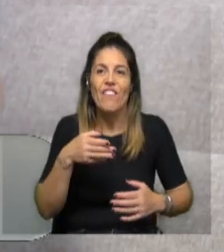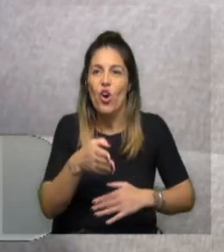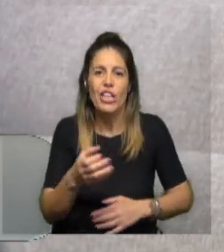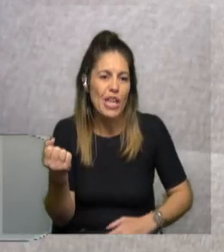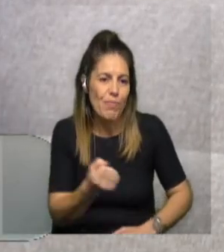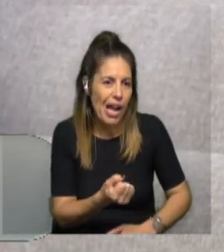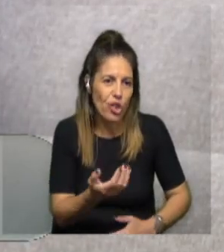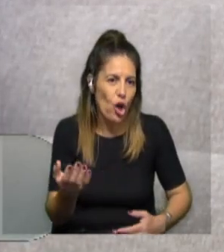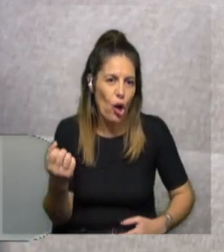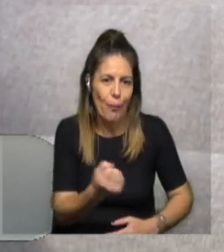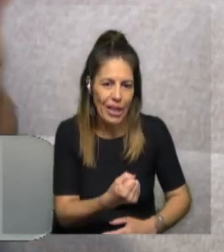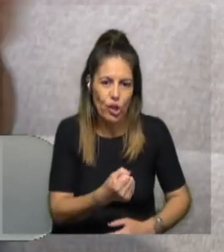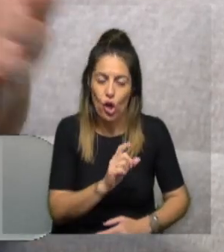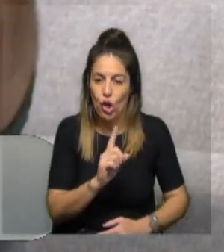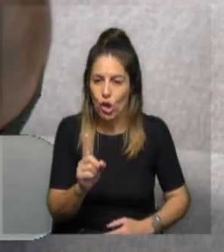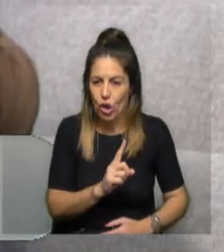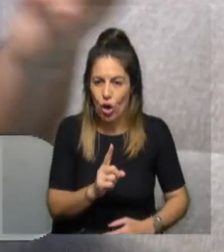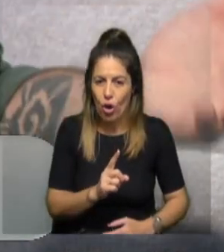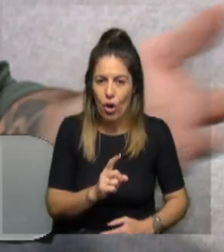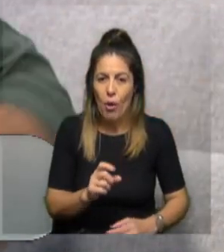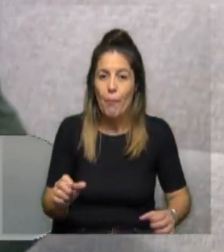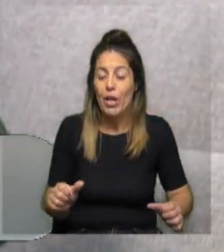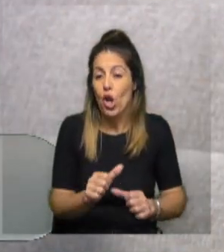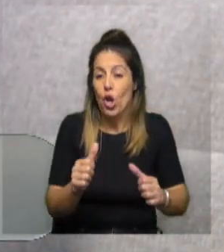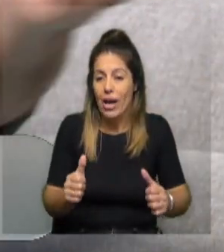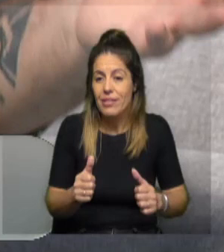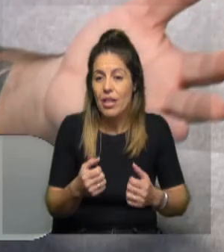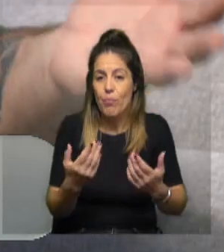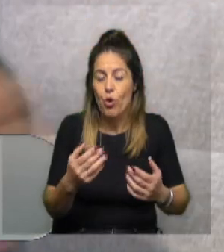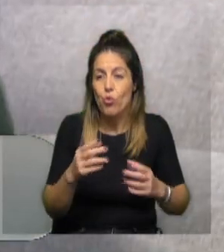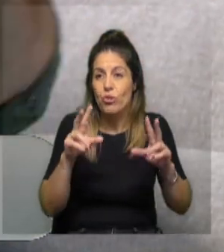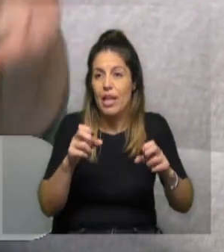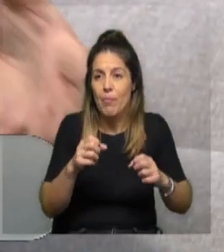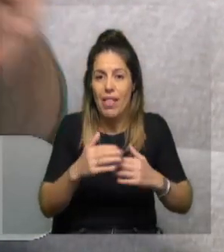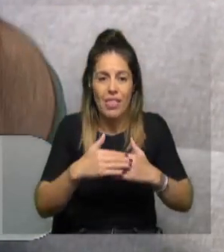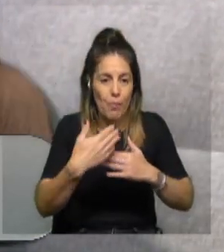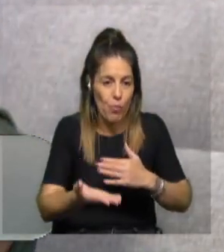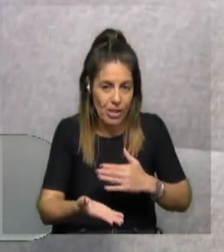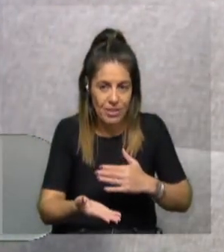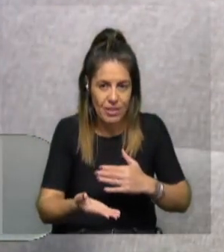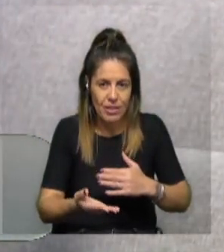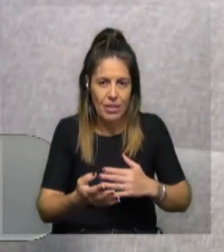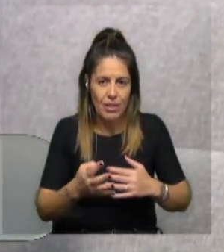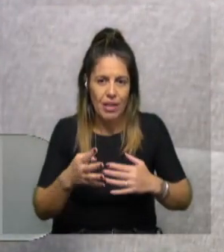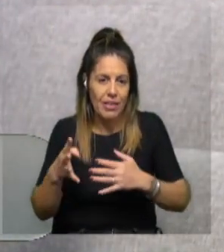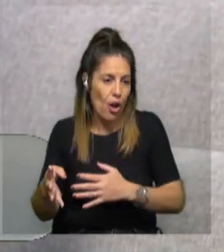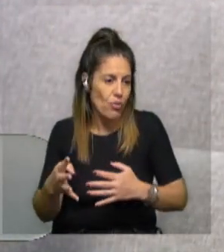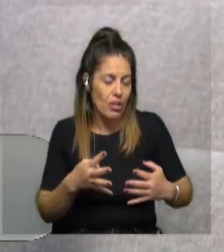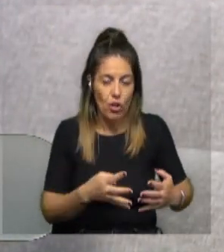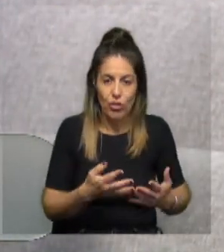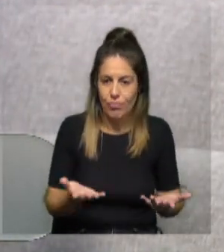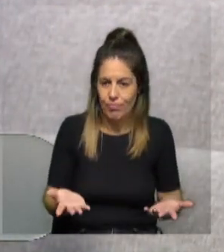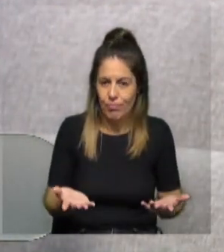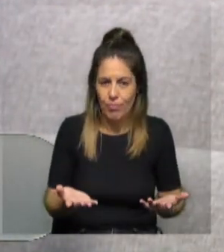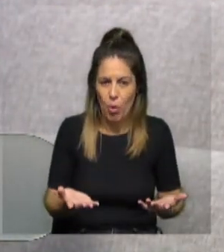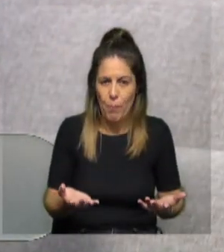puede salir lastimado, pero si son, pueden ser sociópatas, que no sé lo que pasa acá, ataca a uno, ataca al otro, y bueno, y pasa. Pero